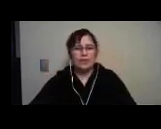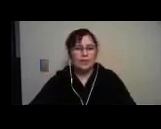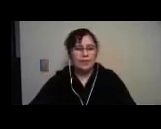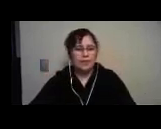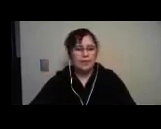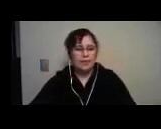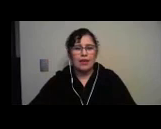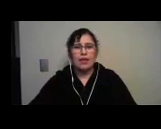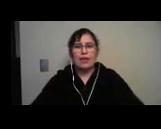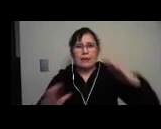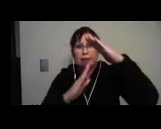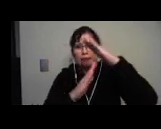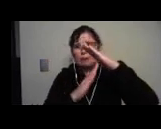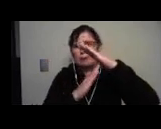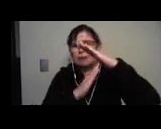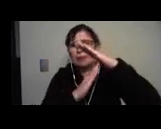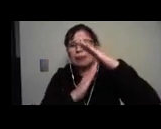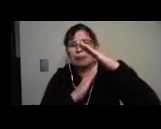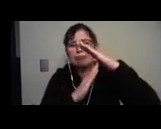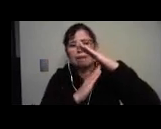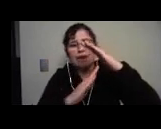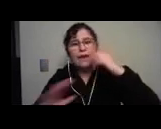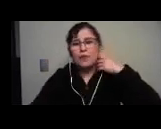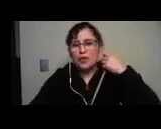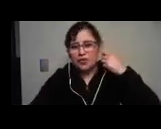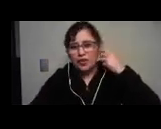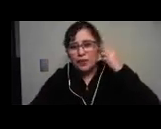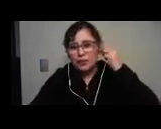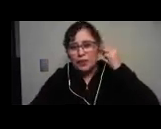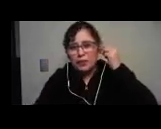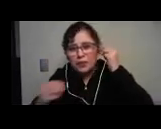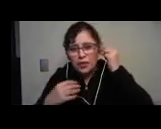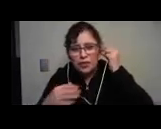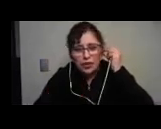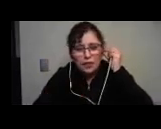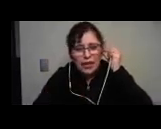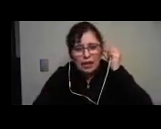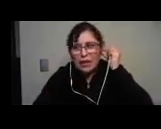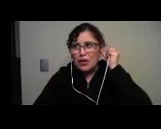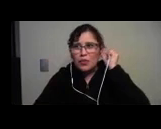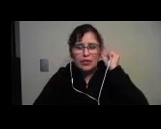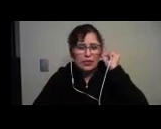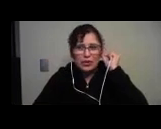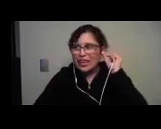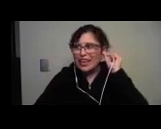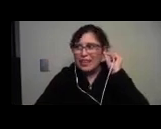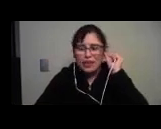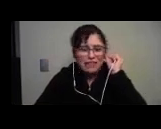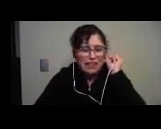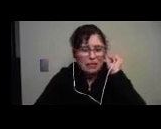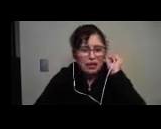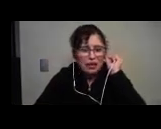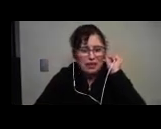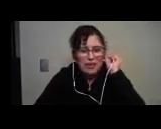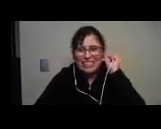plazo es una forma de categorizarla bastante simple, ¿ya? Profesor, Sí, sí. profesor, me disculpa un segundo, es que nadie puede